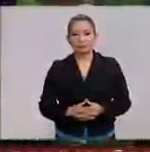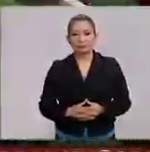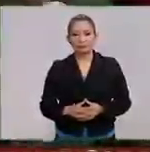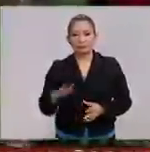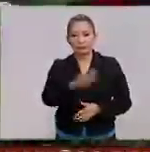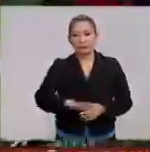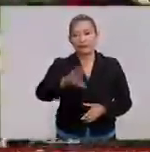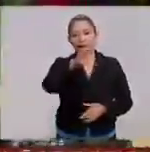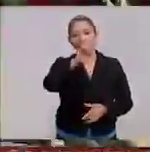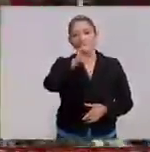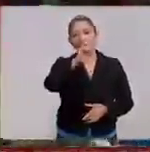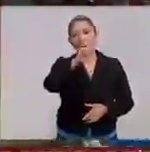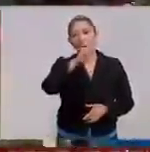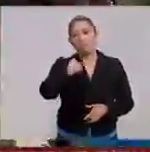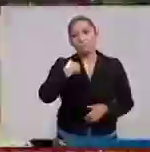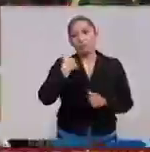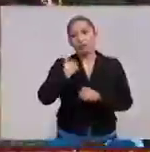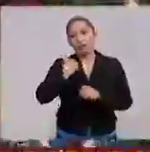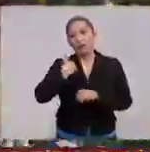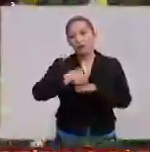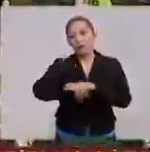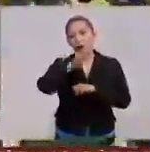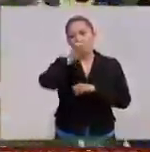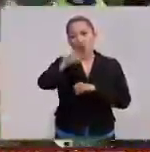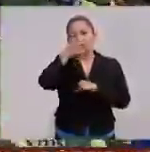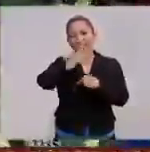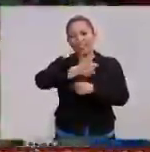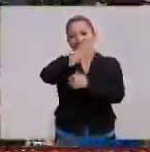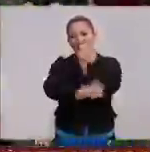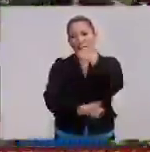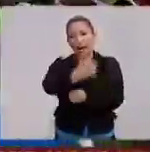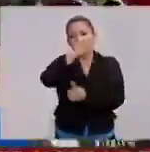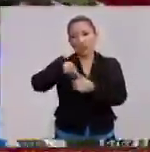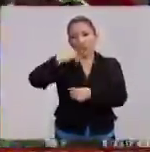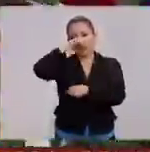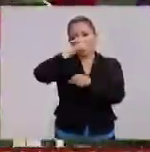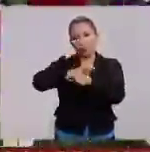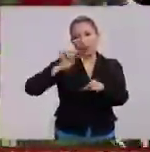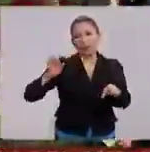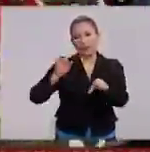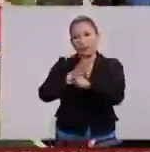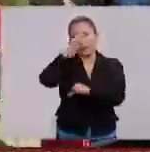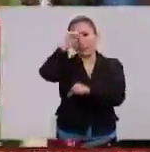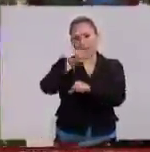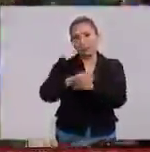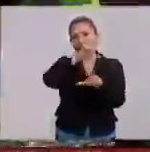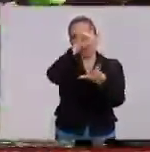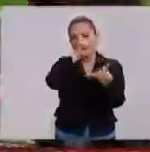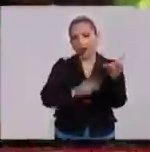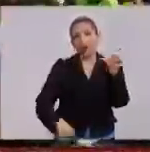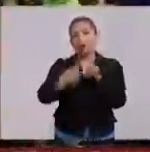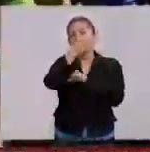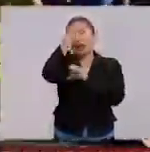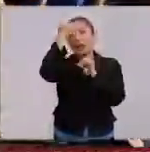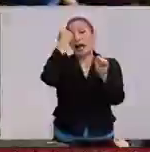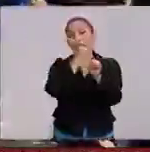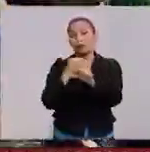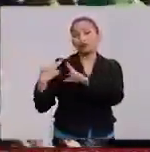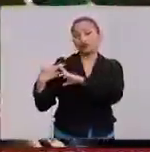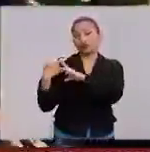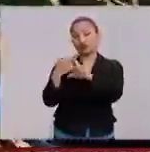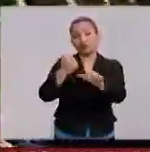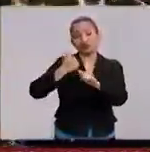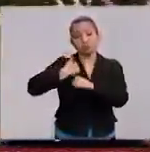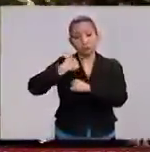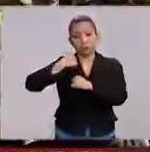en el campo militar número 1 se realizó la sexta carrera de la secretaría de la defensa nacional 100 años de la industria